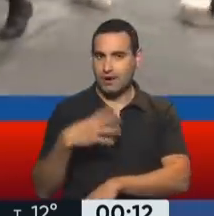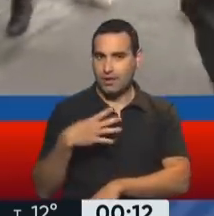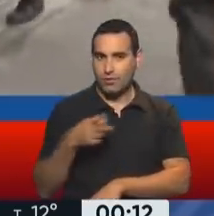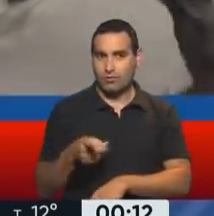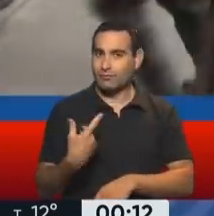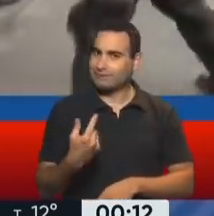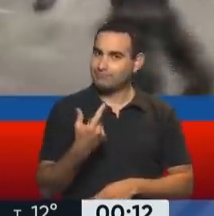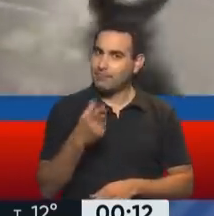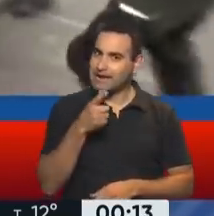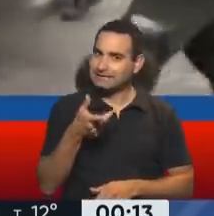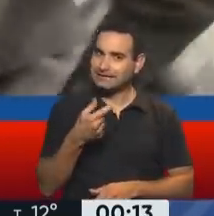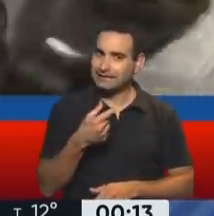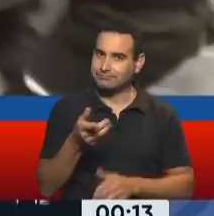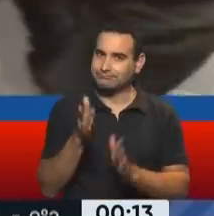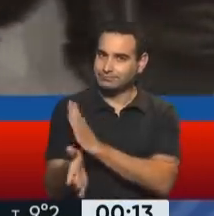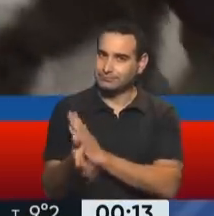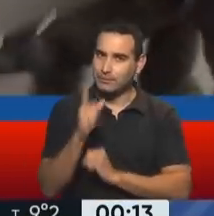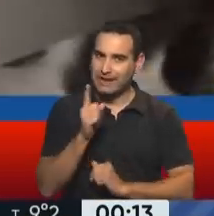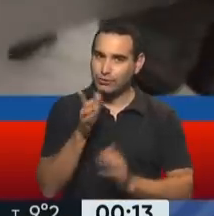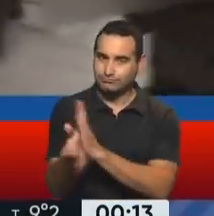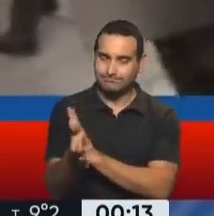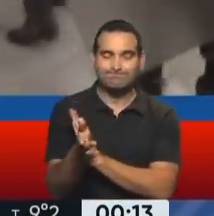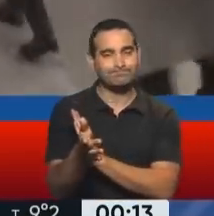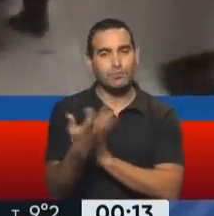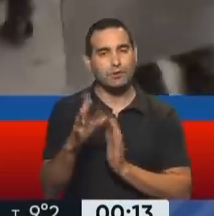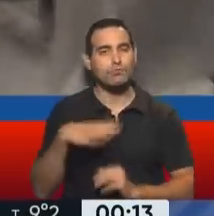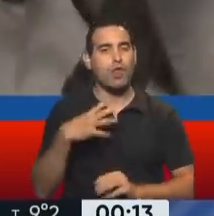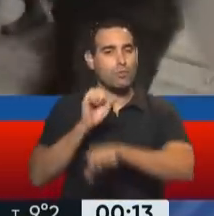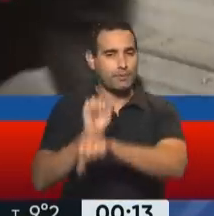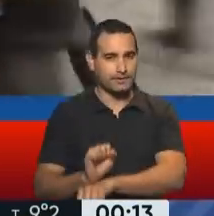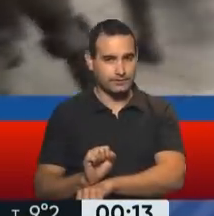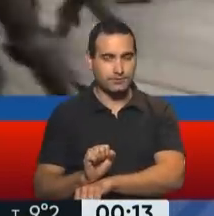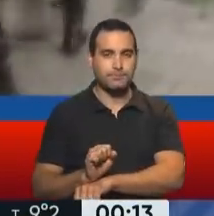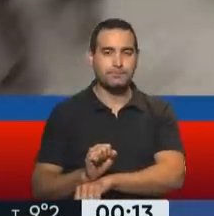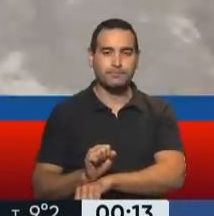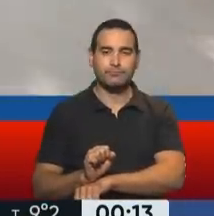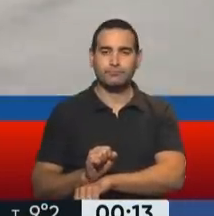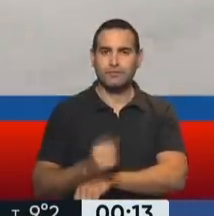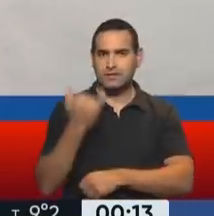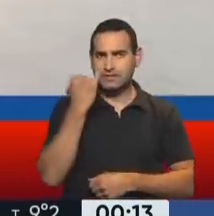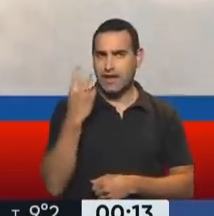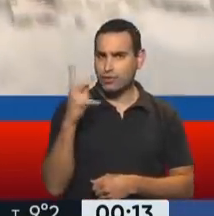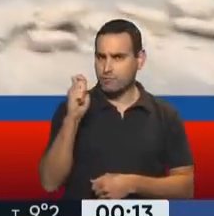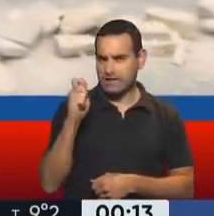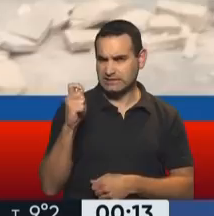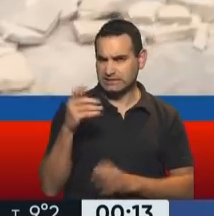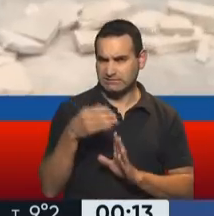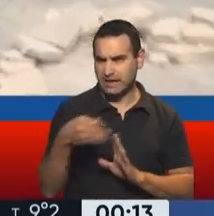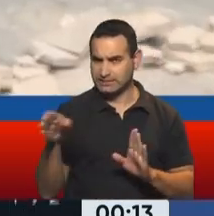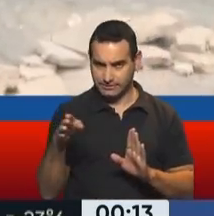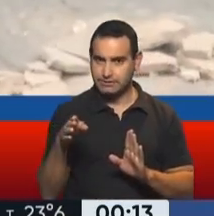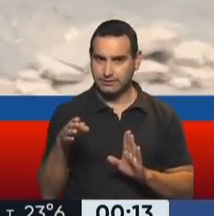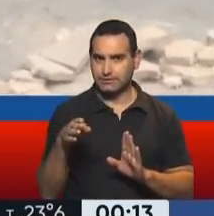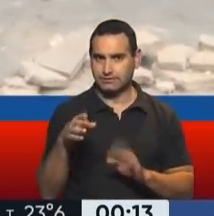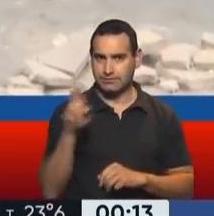fuga que evidenciaron. Y bueno, de eso creo como que ya transcurrieron 2 meses y algo más.